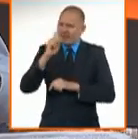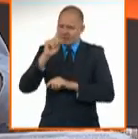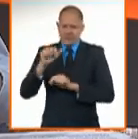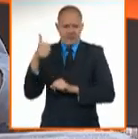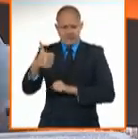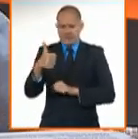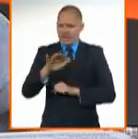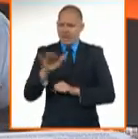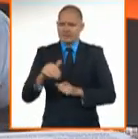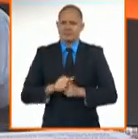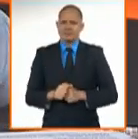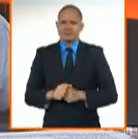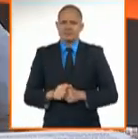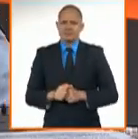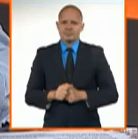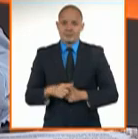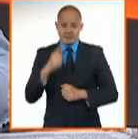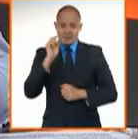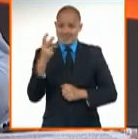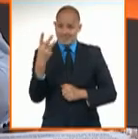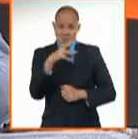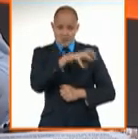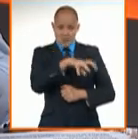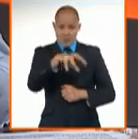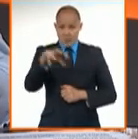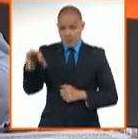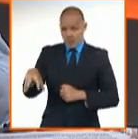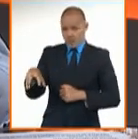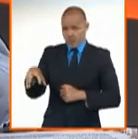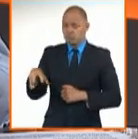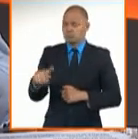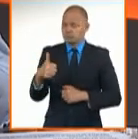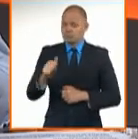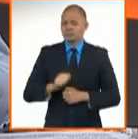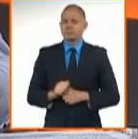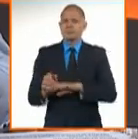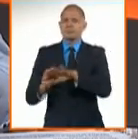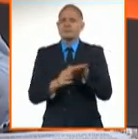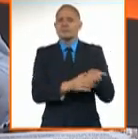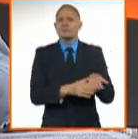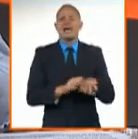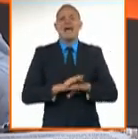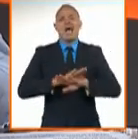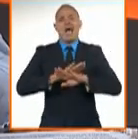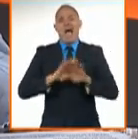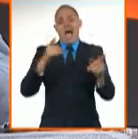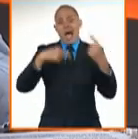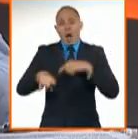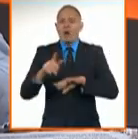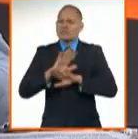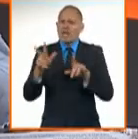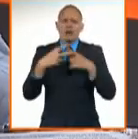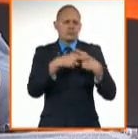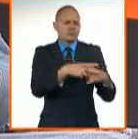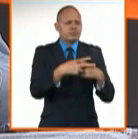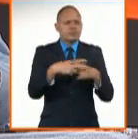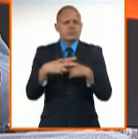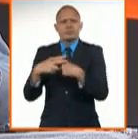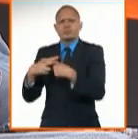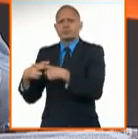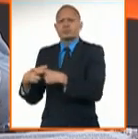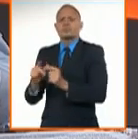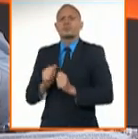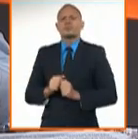que estos bloques técnicos así como la solución de la avería y los mantenimientos